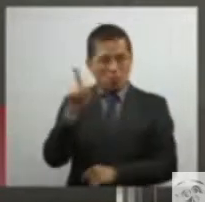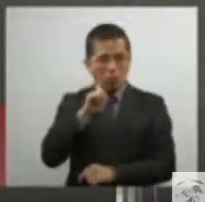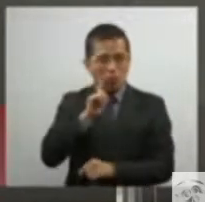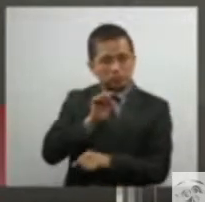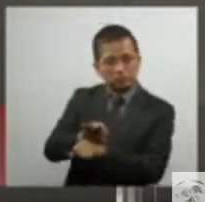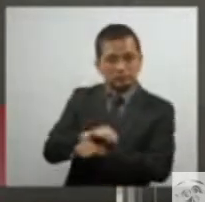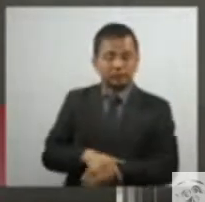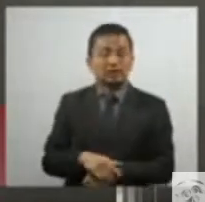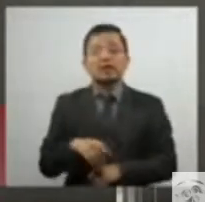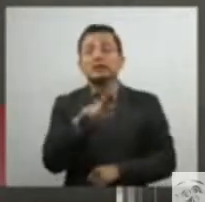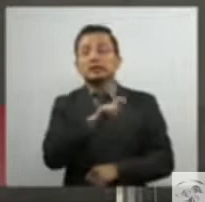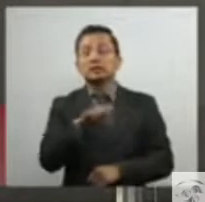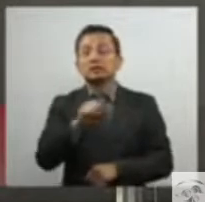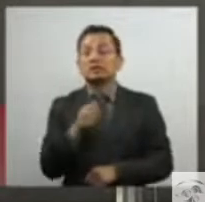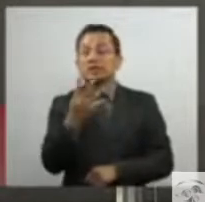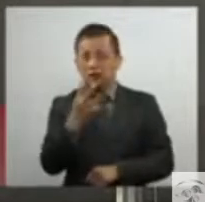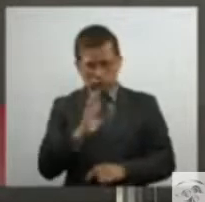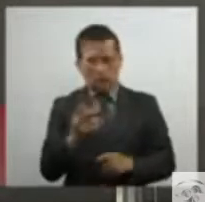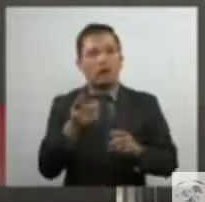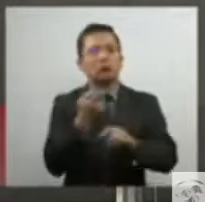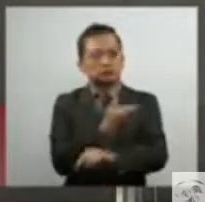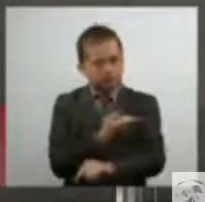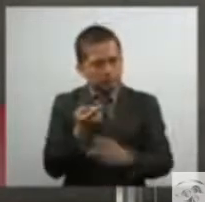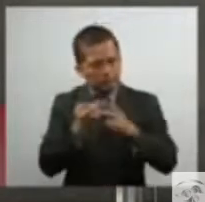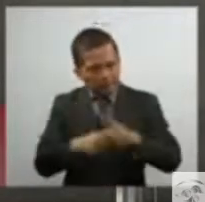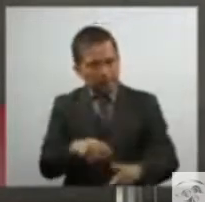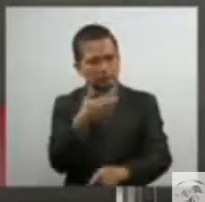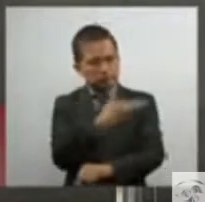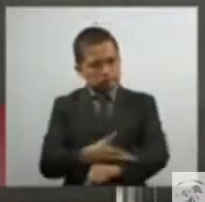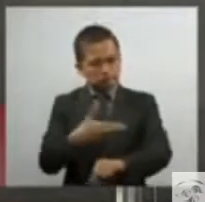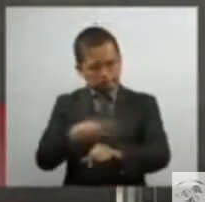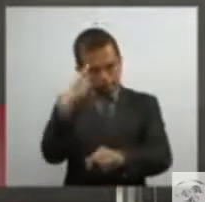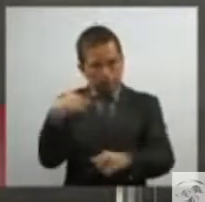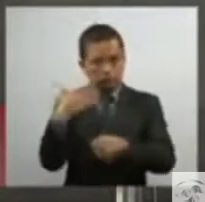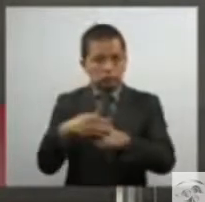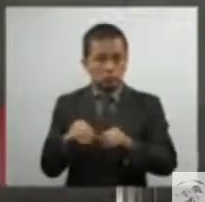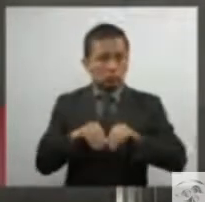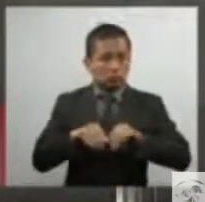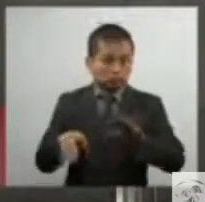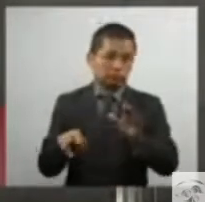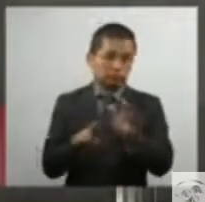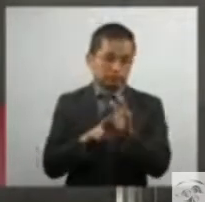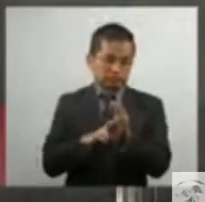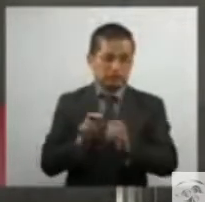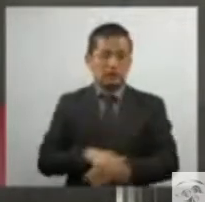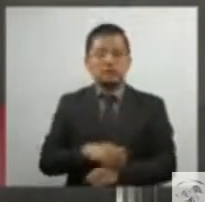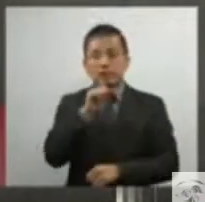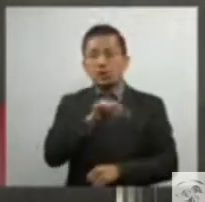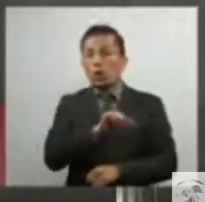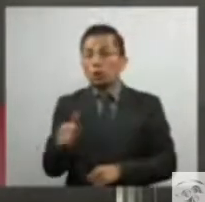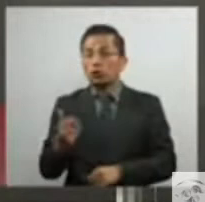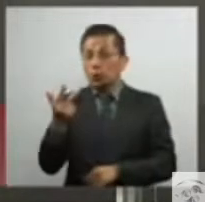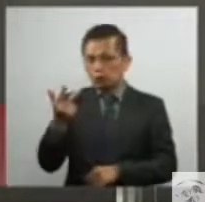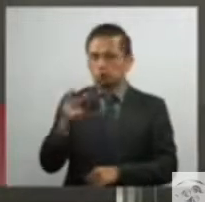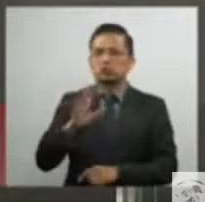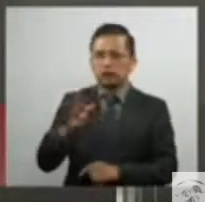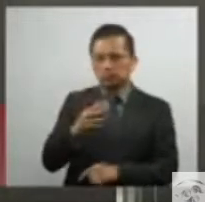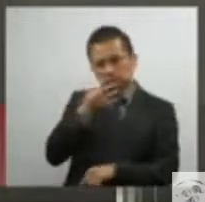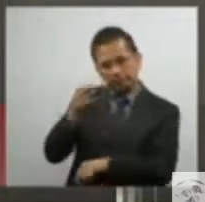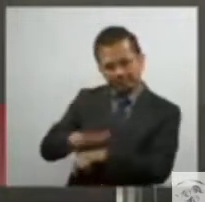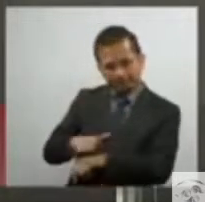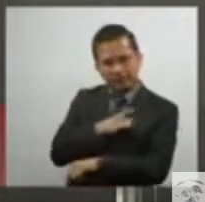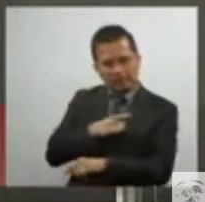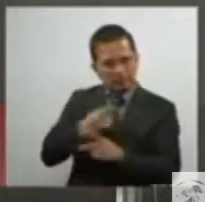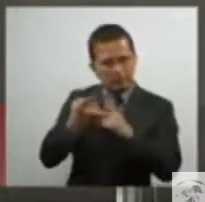de declaratoria y 88 municipios más tienen recomendación para iniciar dicho proceso. Sin embargo,